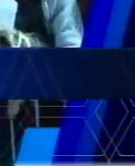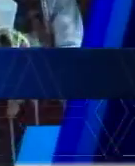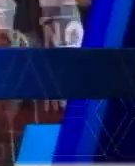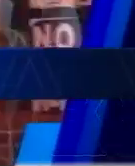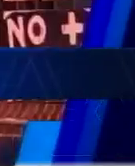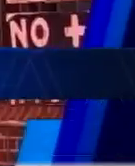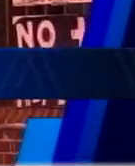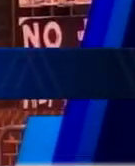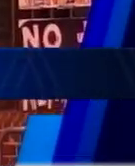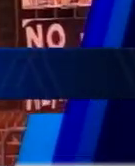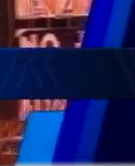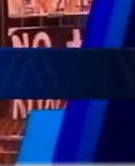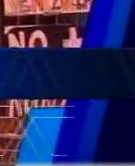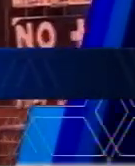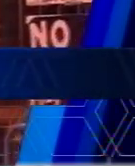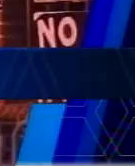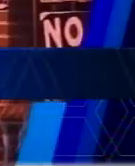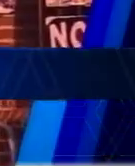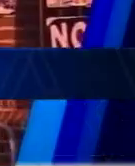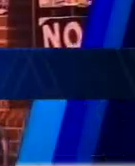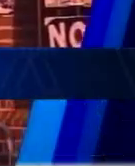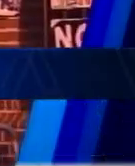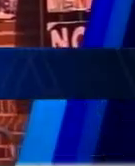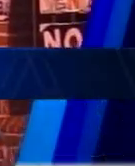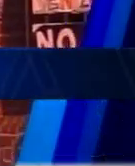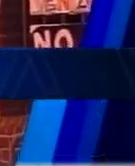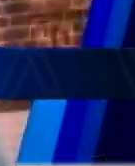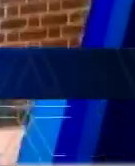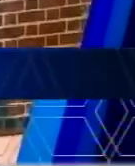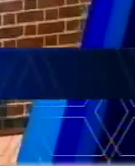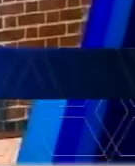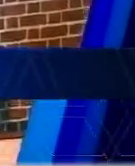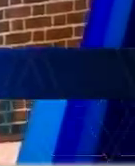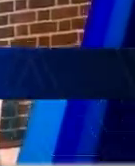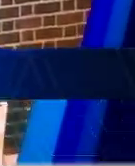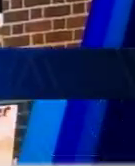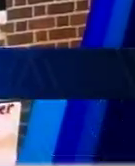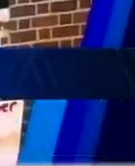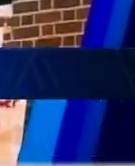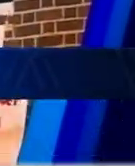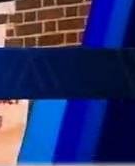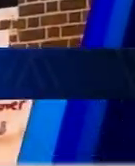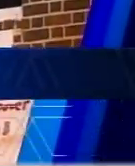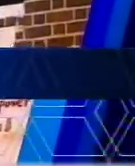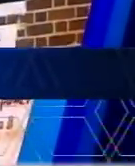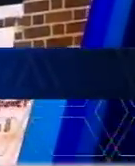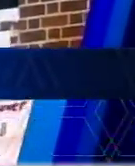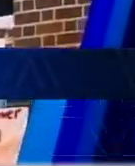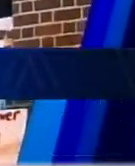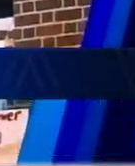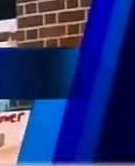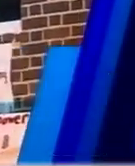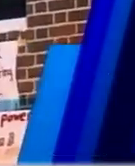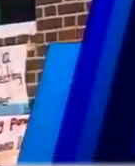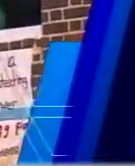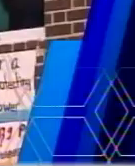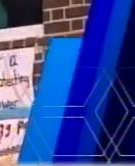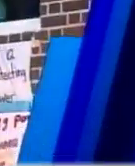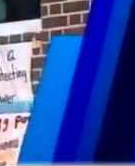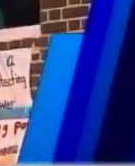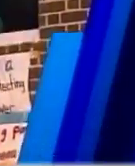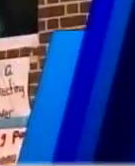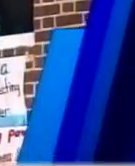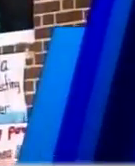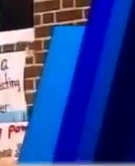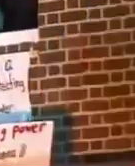Medida. Agentes federales de Estados Unidos ordenaron a los activistas que están en la Embajada de Venezuela en Washington desalojar la sede